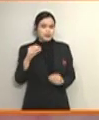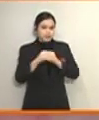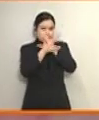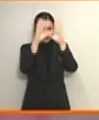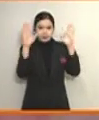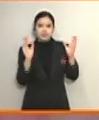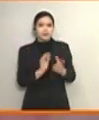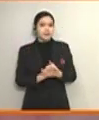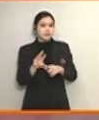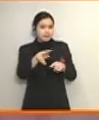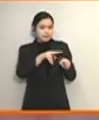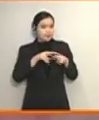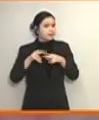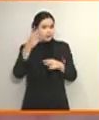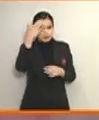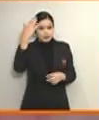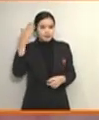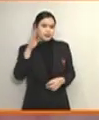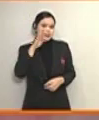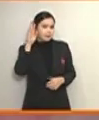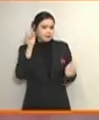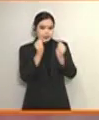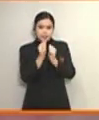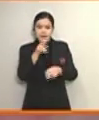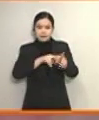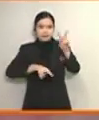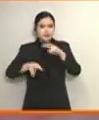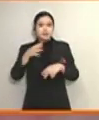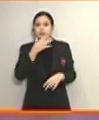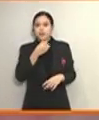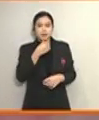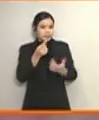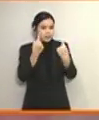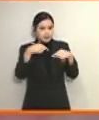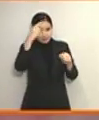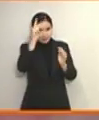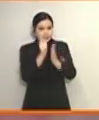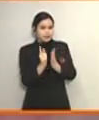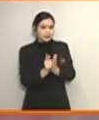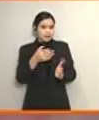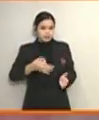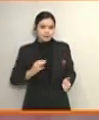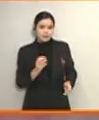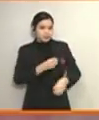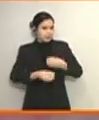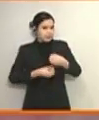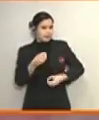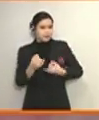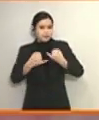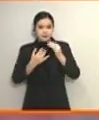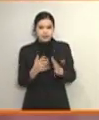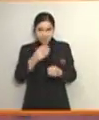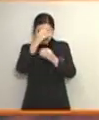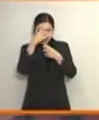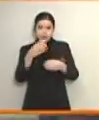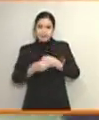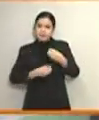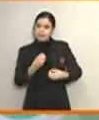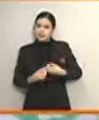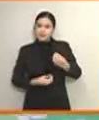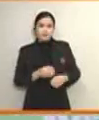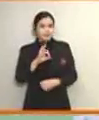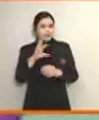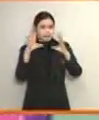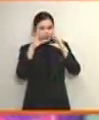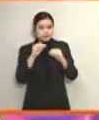Estamos completamente en vivo. Les saluda Belinda Roca en compañía de nuestro auditor, quien le da transparencia a cada uno de los sorteos. Por este comento que el sorteo de las 9 de la